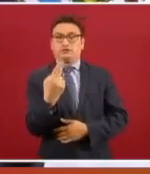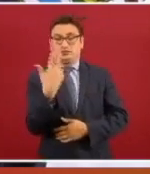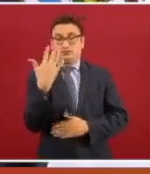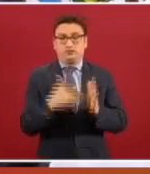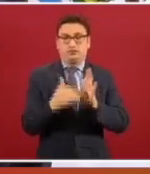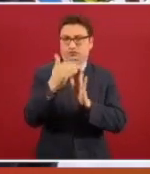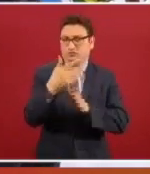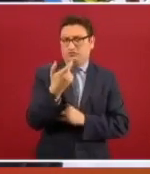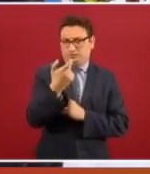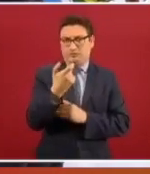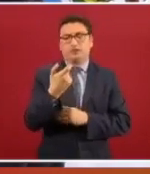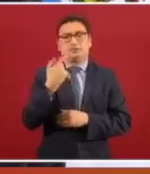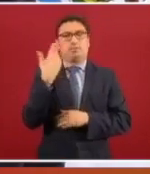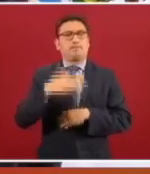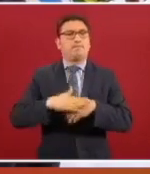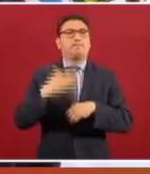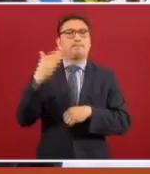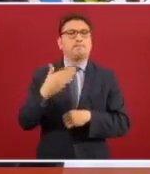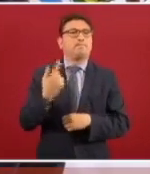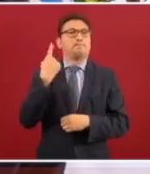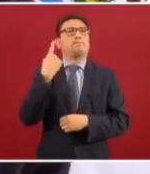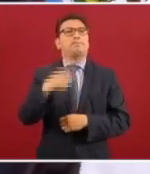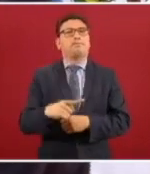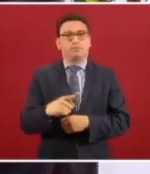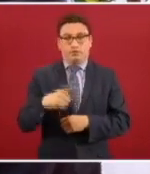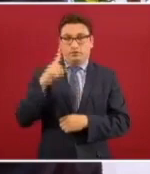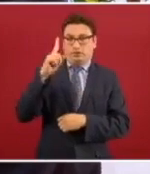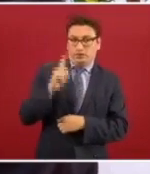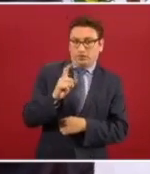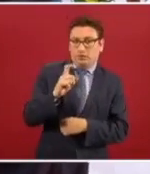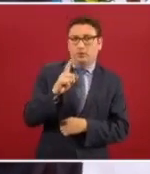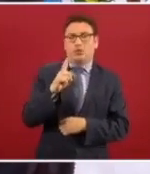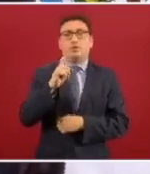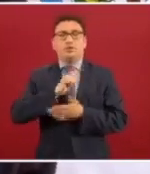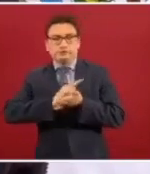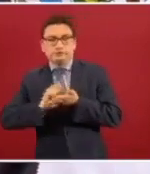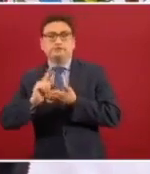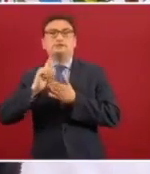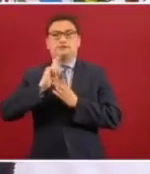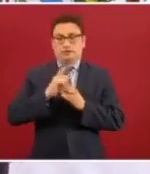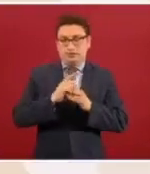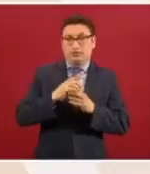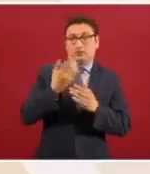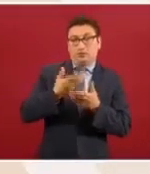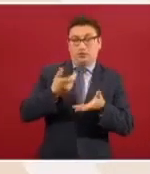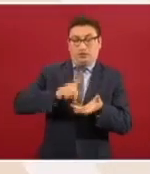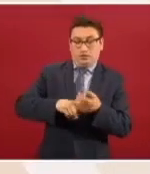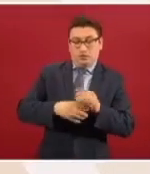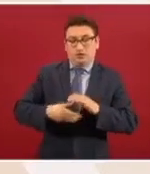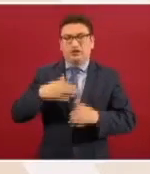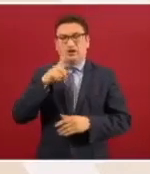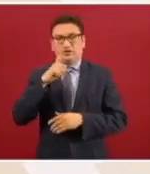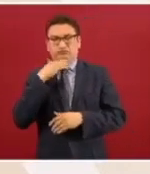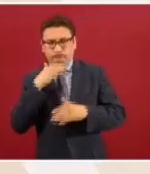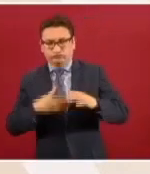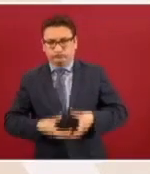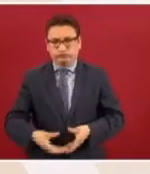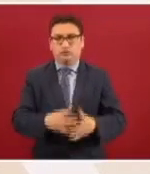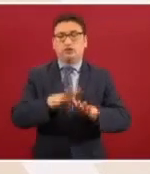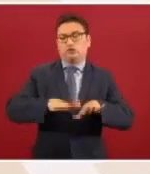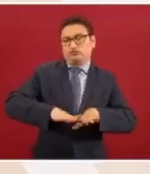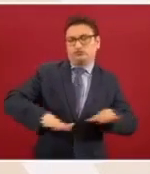adicionales para la introducción de agua potable, drenaje, pavimento y la construcción y